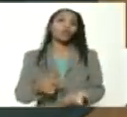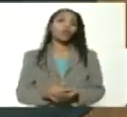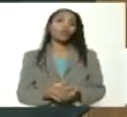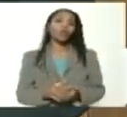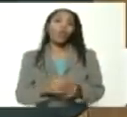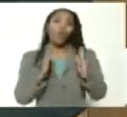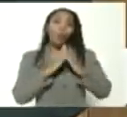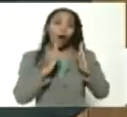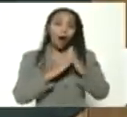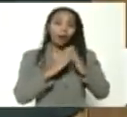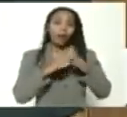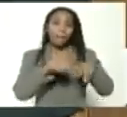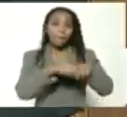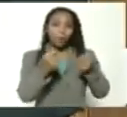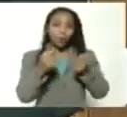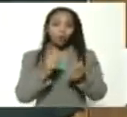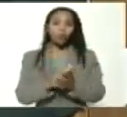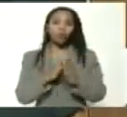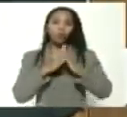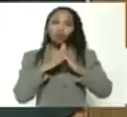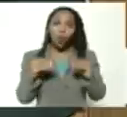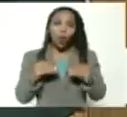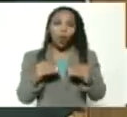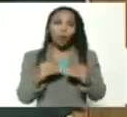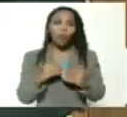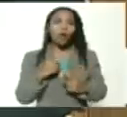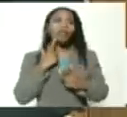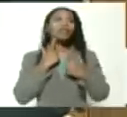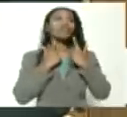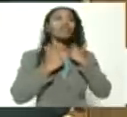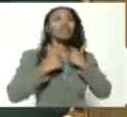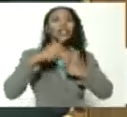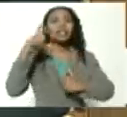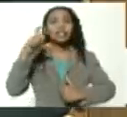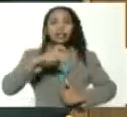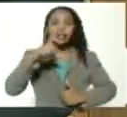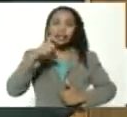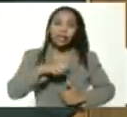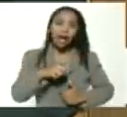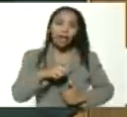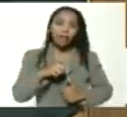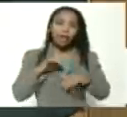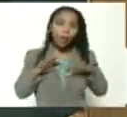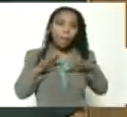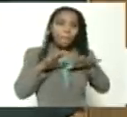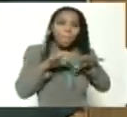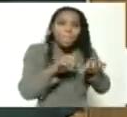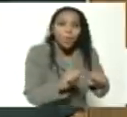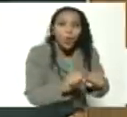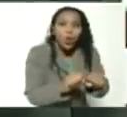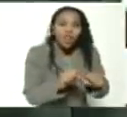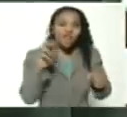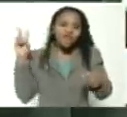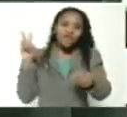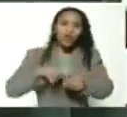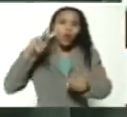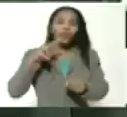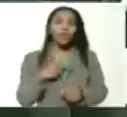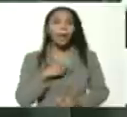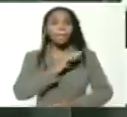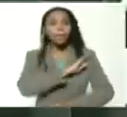hogares destruidos, todo por la ambición extrema de la toma violenta del